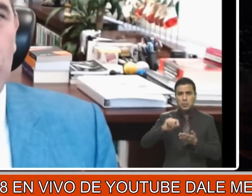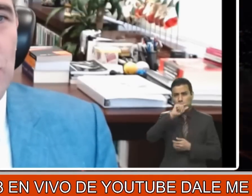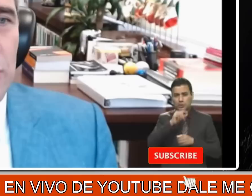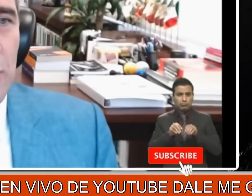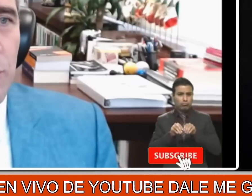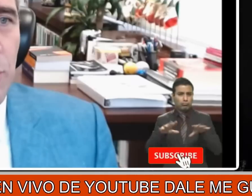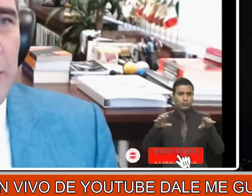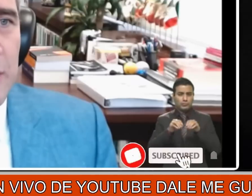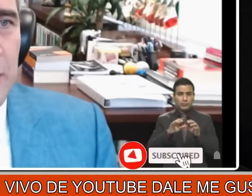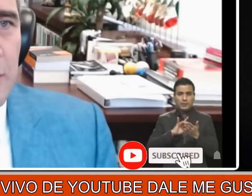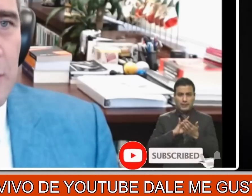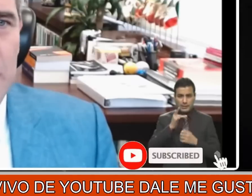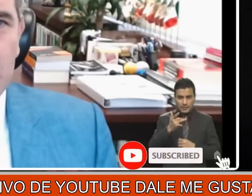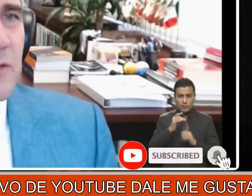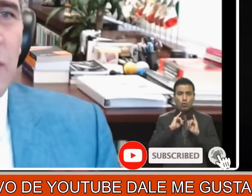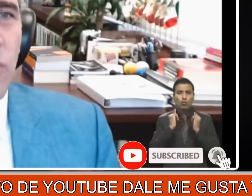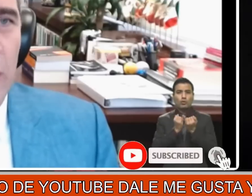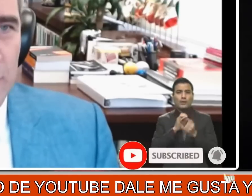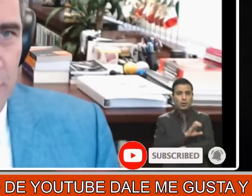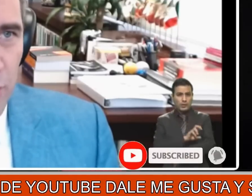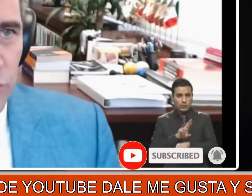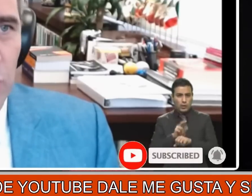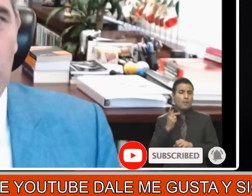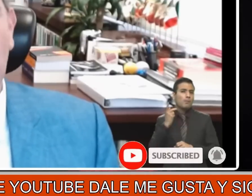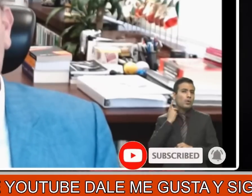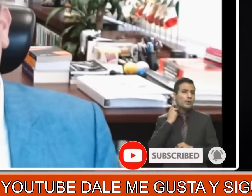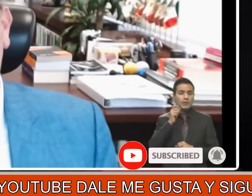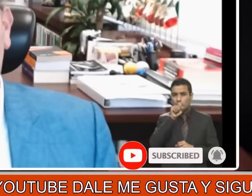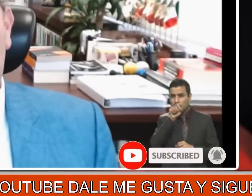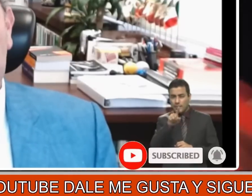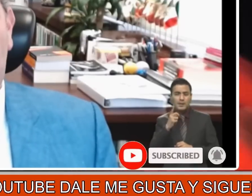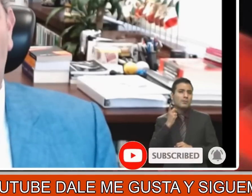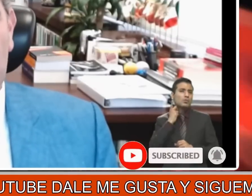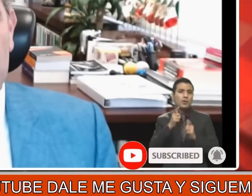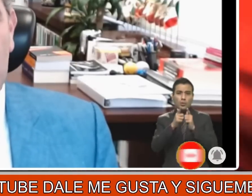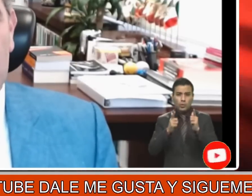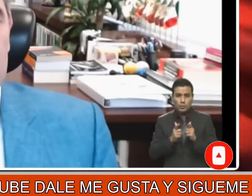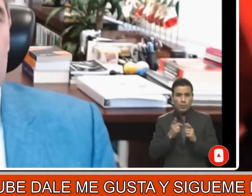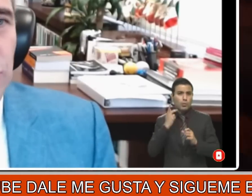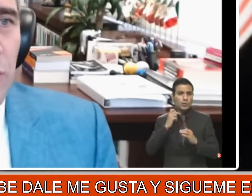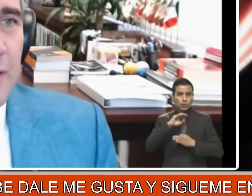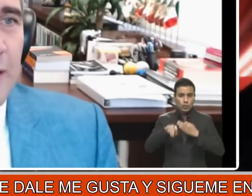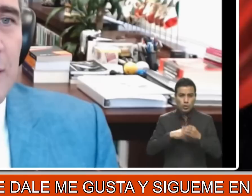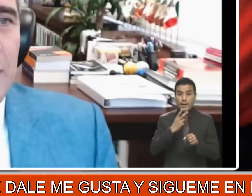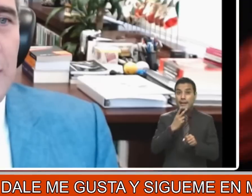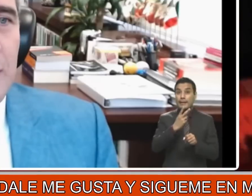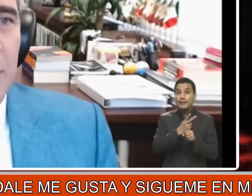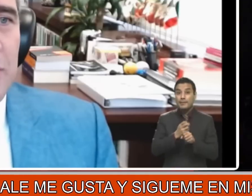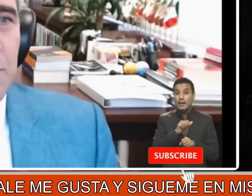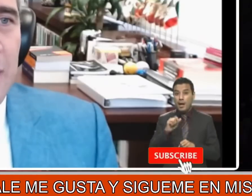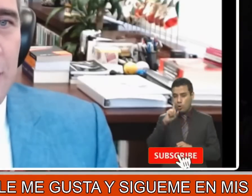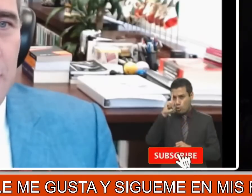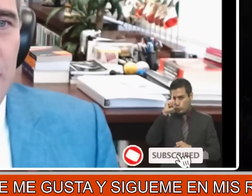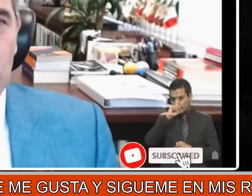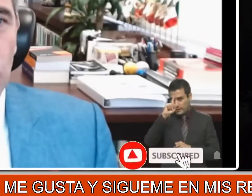de la conté coordinación política y de las distintas fuerzas del congreso de la unión que han invitado a los integrantes de este consejo general a